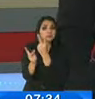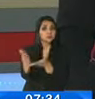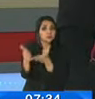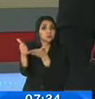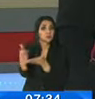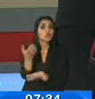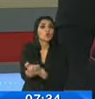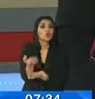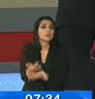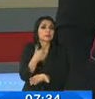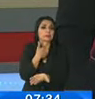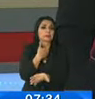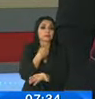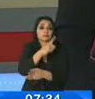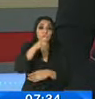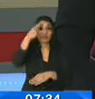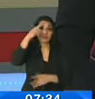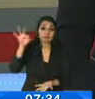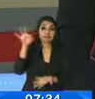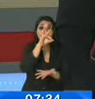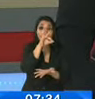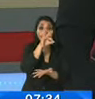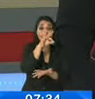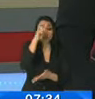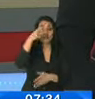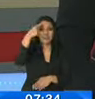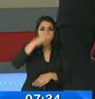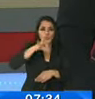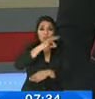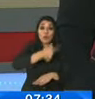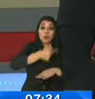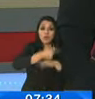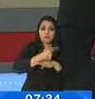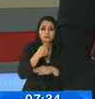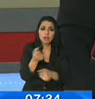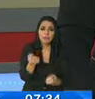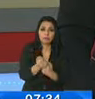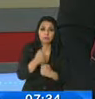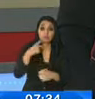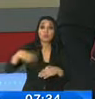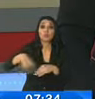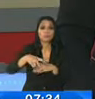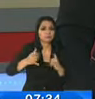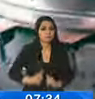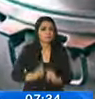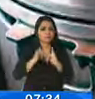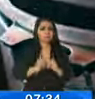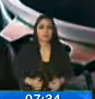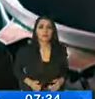Por su parte, el gobernador del Guayas aseguró que brindará apoyo para no afectar el turismo.